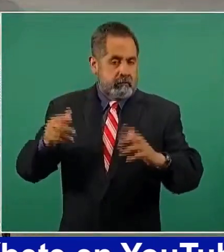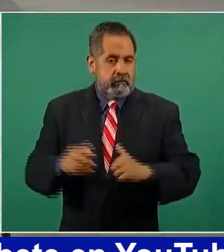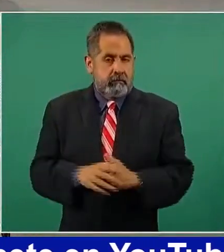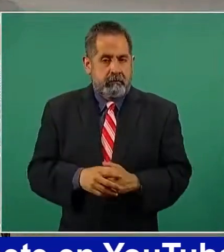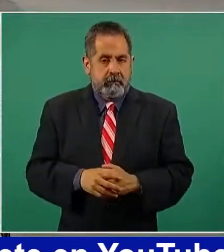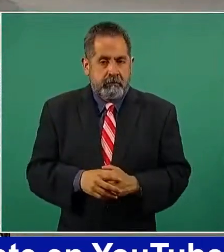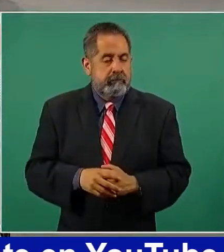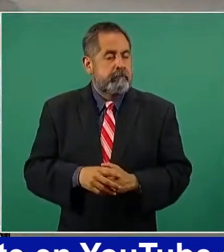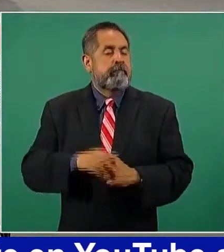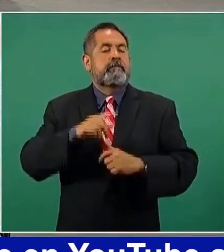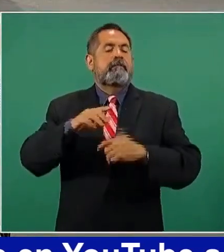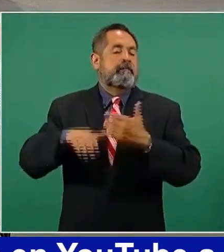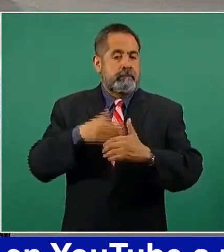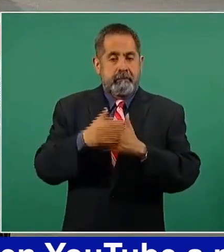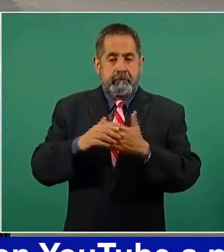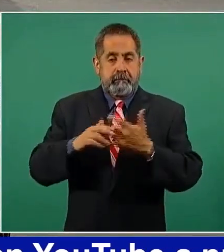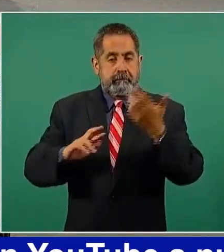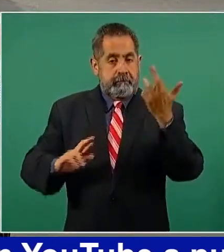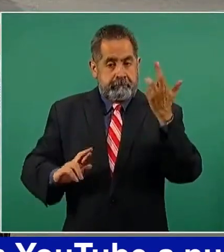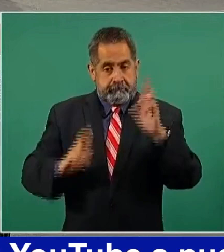La revolución,